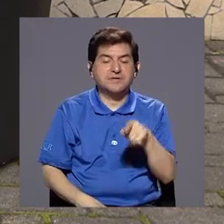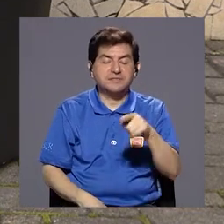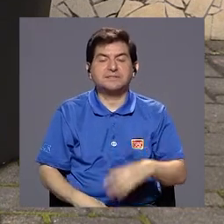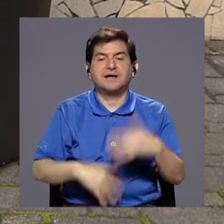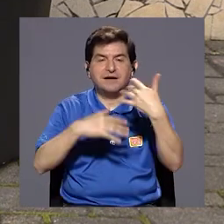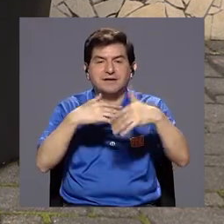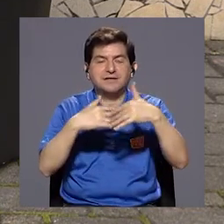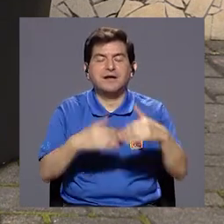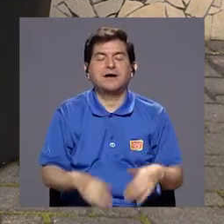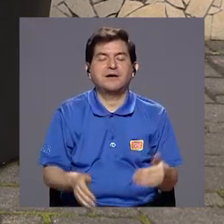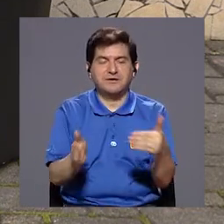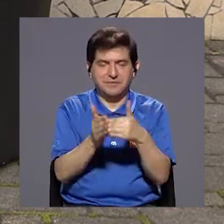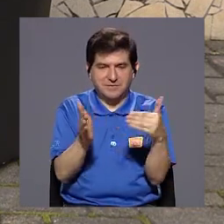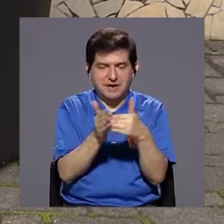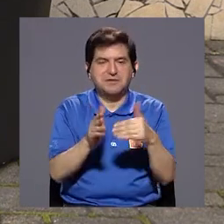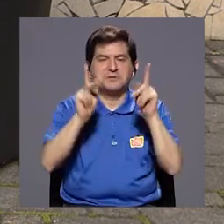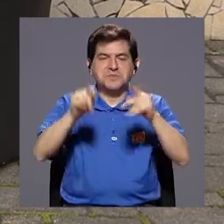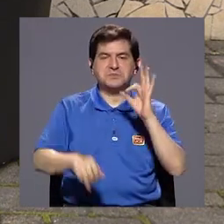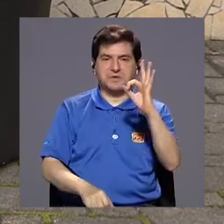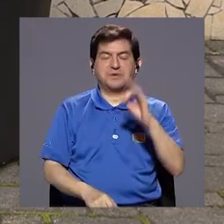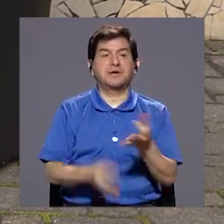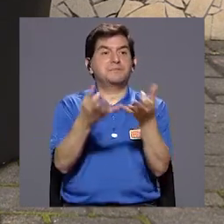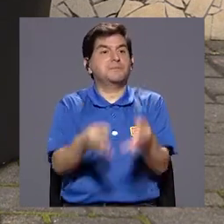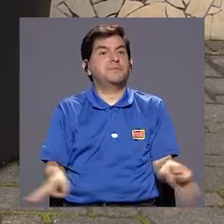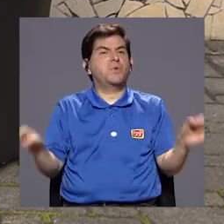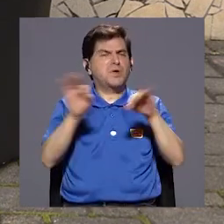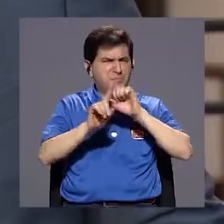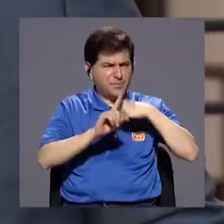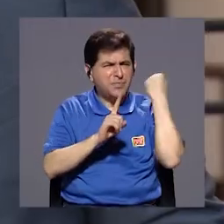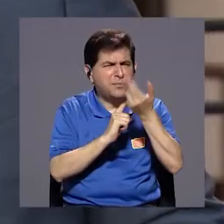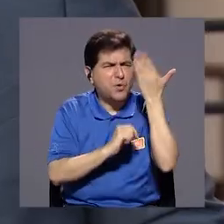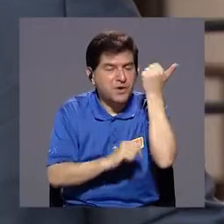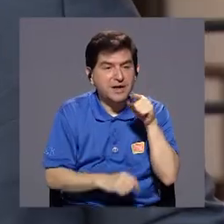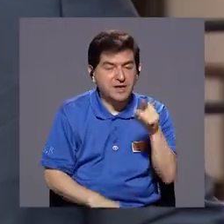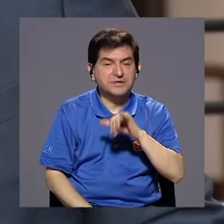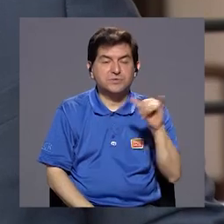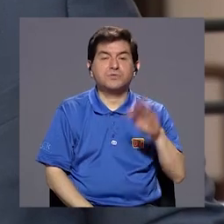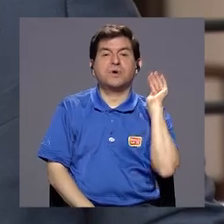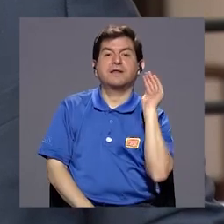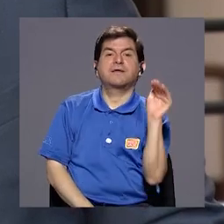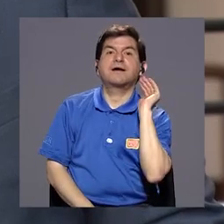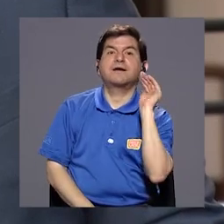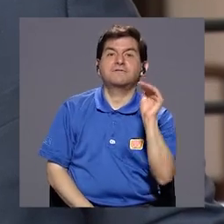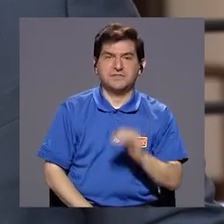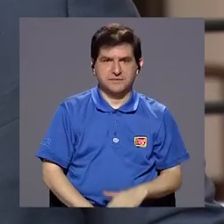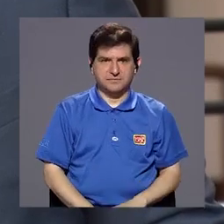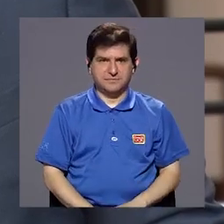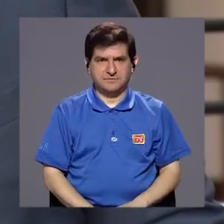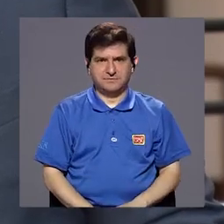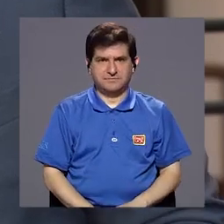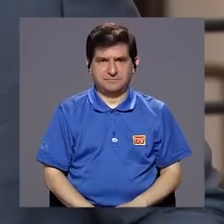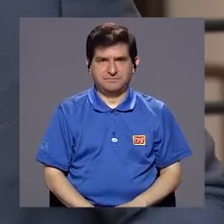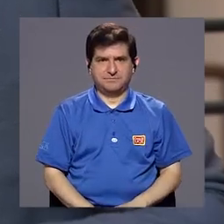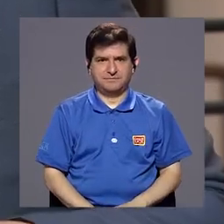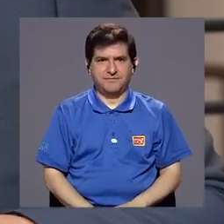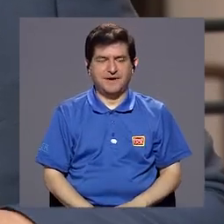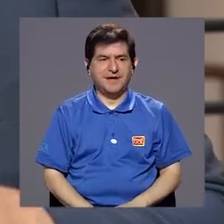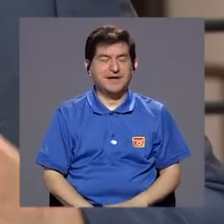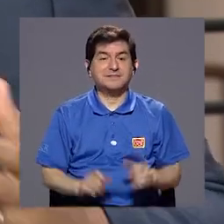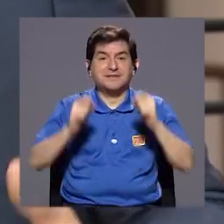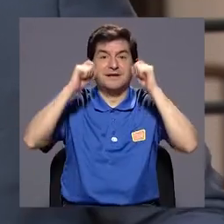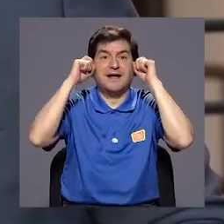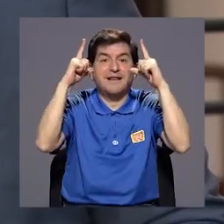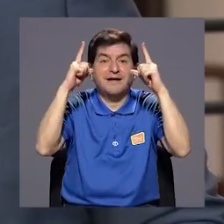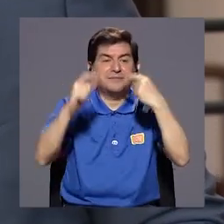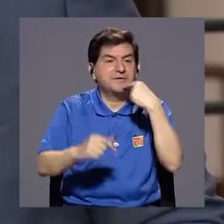la persona vuelve a estar otra vez como estaba. ¿Por qué son importantes? Porque esto es como un aviso, es como una